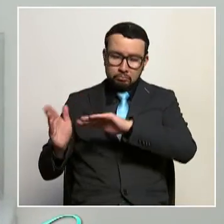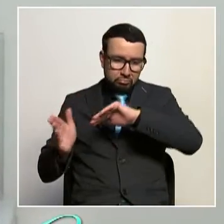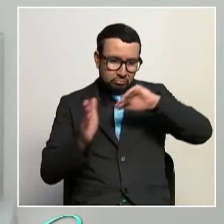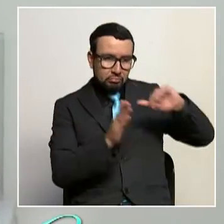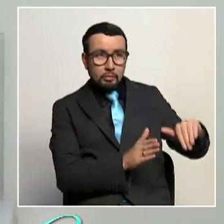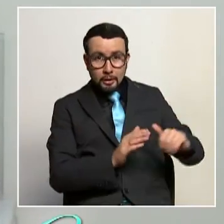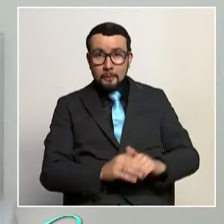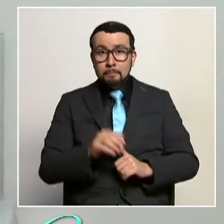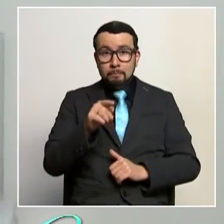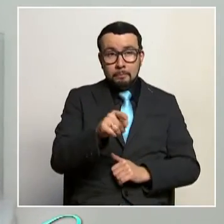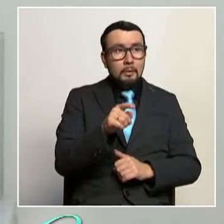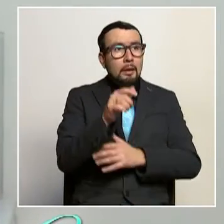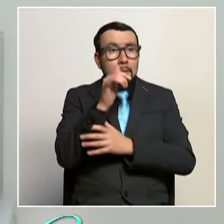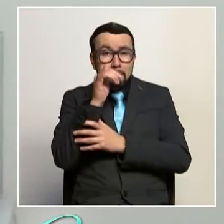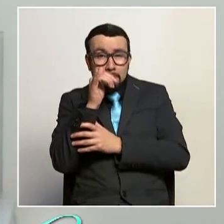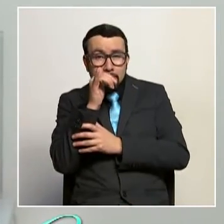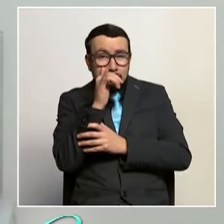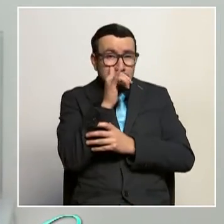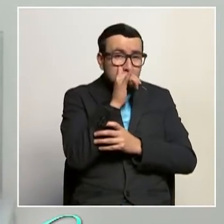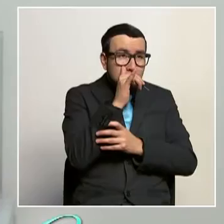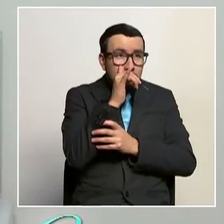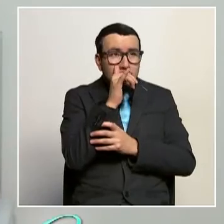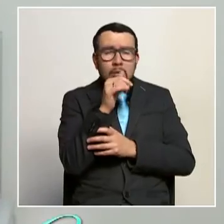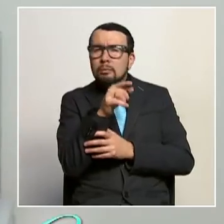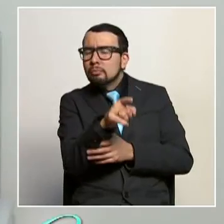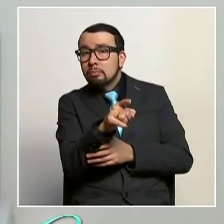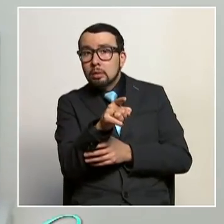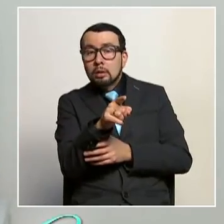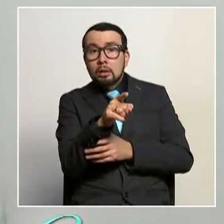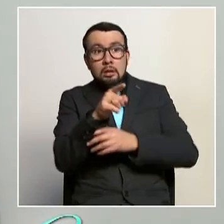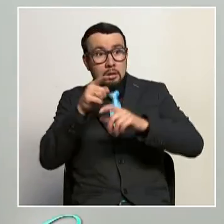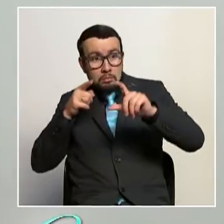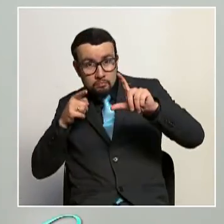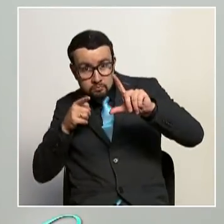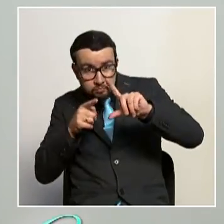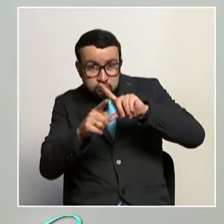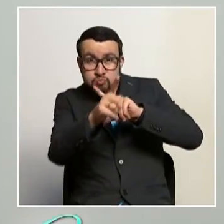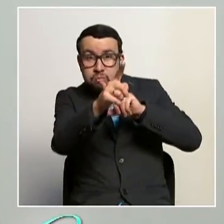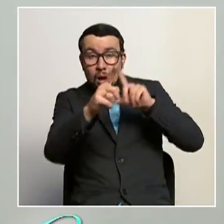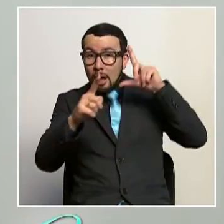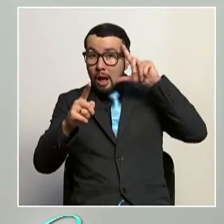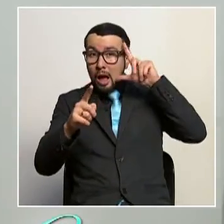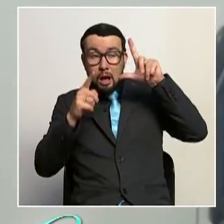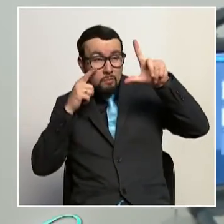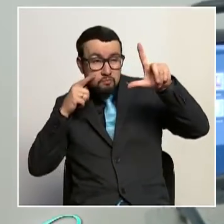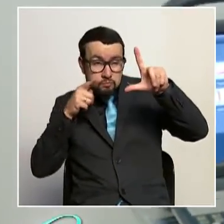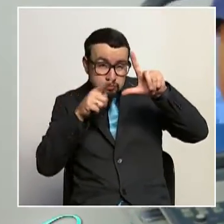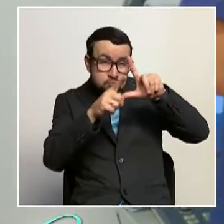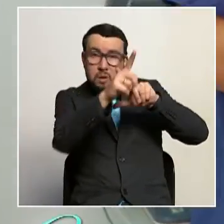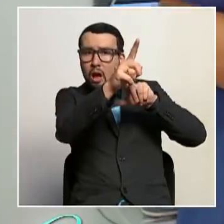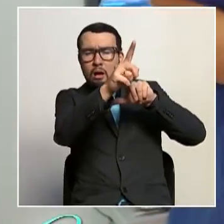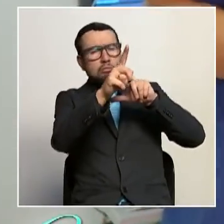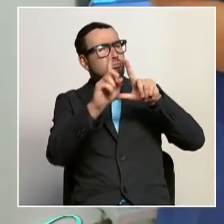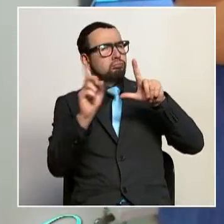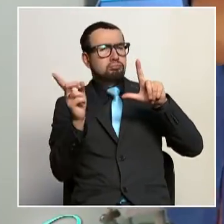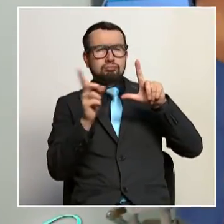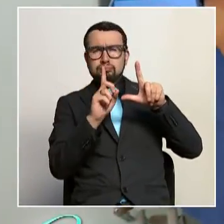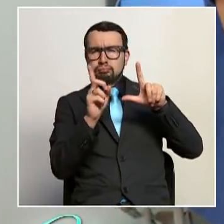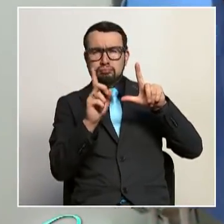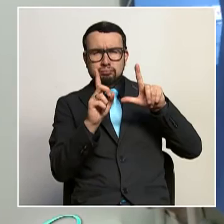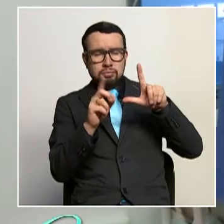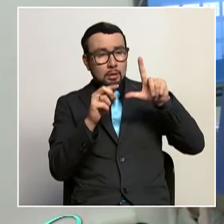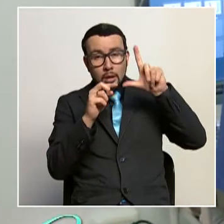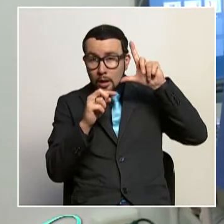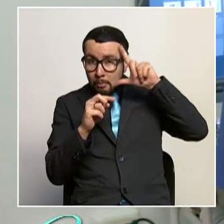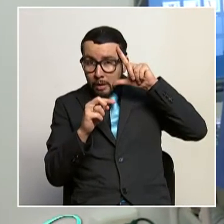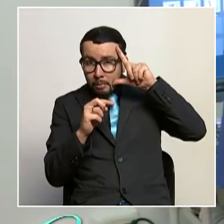la cámara con la que vamos a evaluar. Esta cámara no entra, no pasa al interior de la